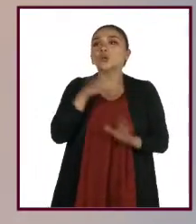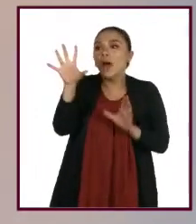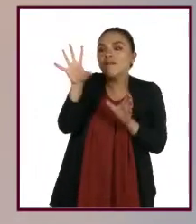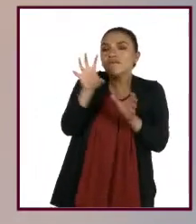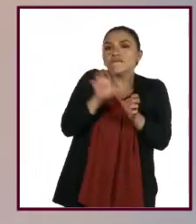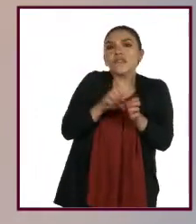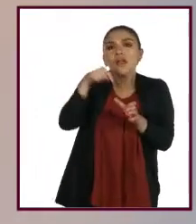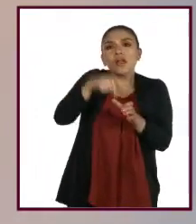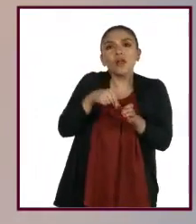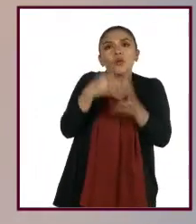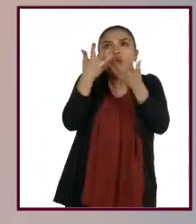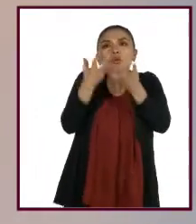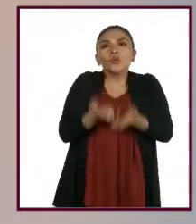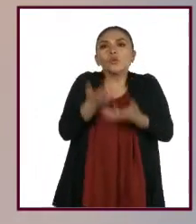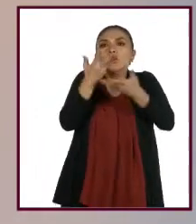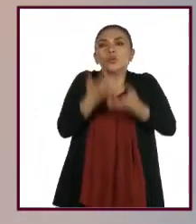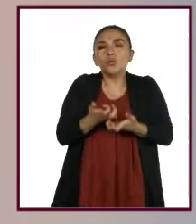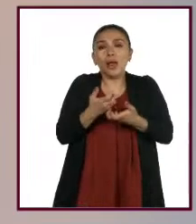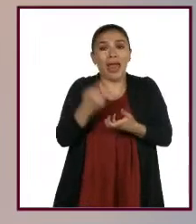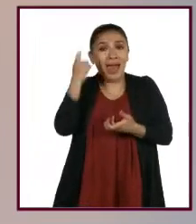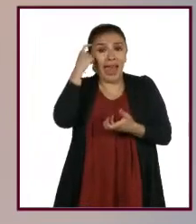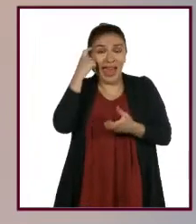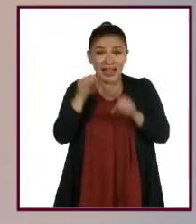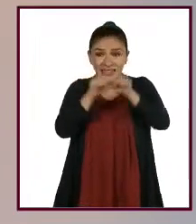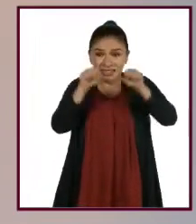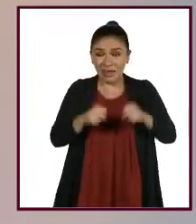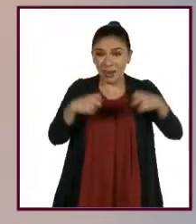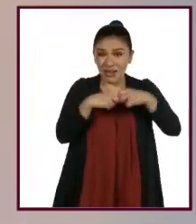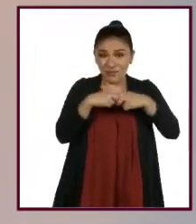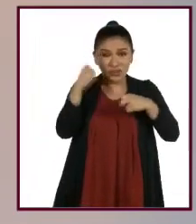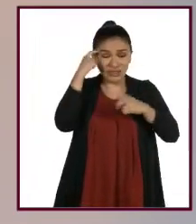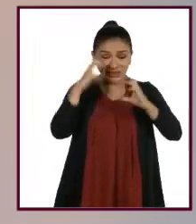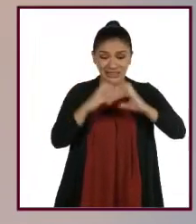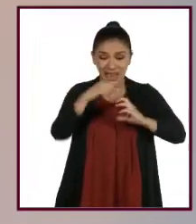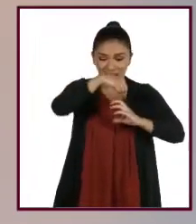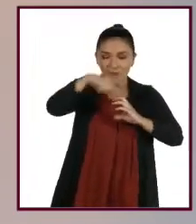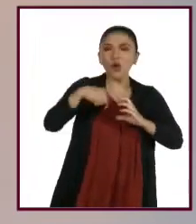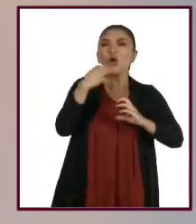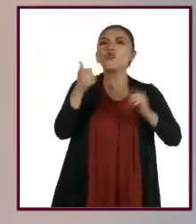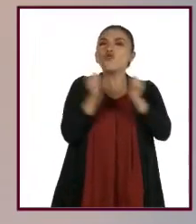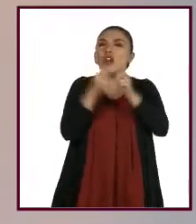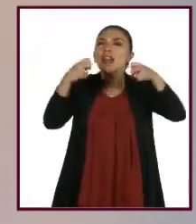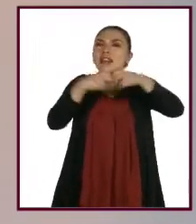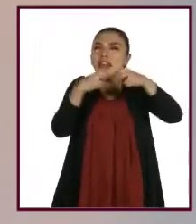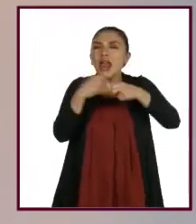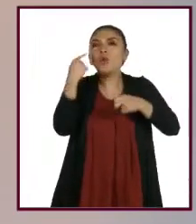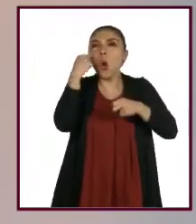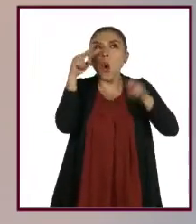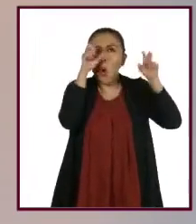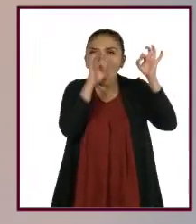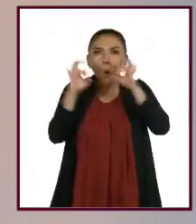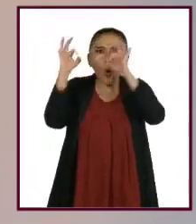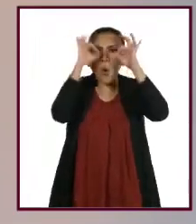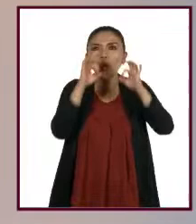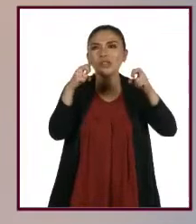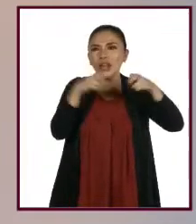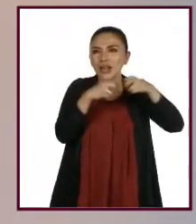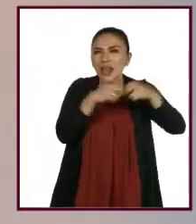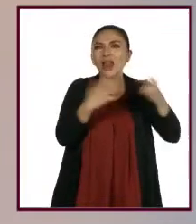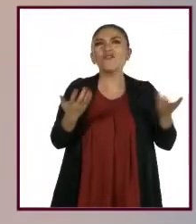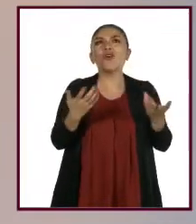grasas. Y todo nuestro sistema nervioso central, nuestro cerebro, nuestros nervios, los nervios de los ojos, los nervios que